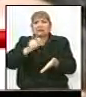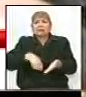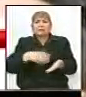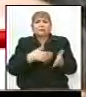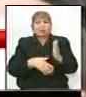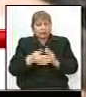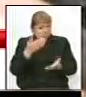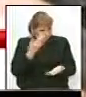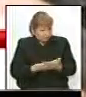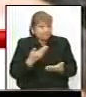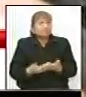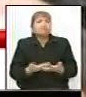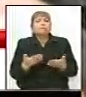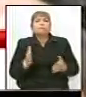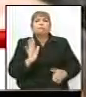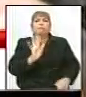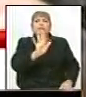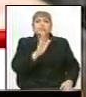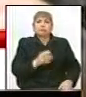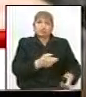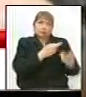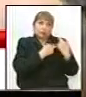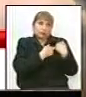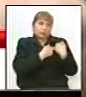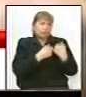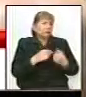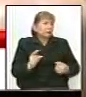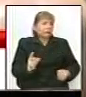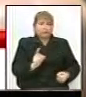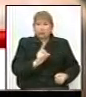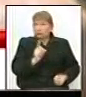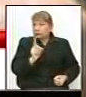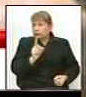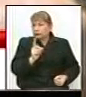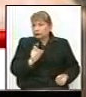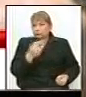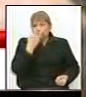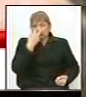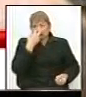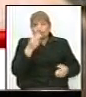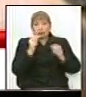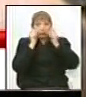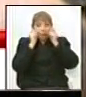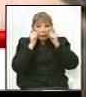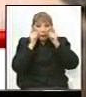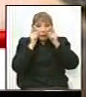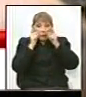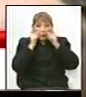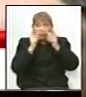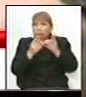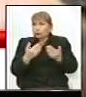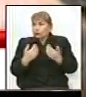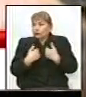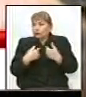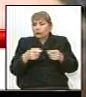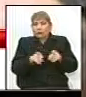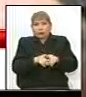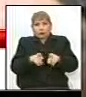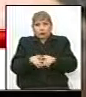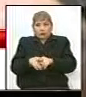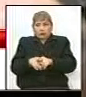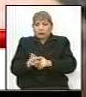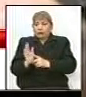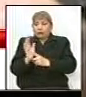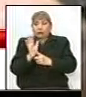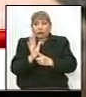Tienen que cumplir su rol con sus funciones para no vernos a puertas de las elecciones con sorpresas desagradables. Y el domingo es nuestras elecciones,